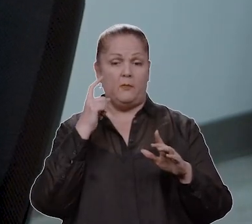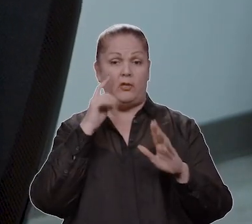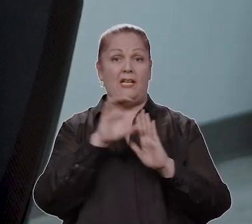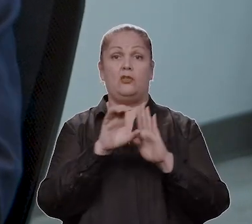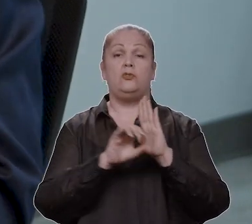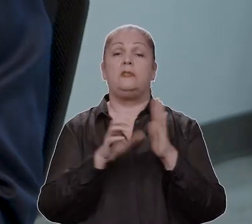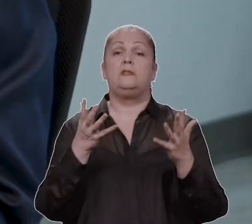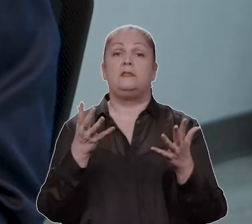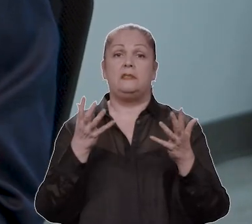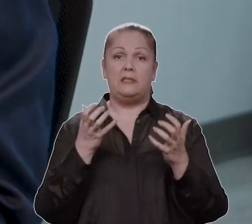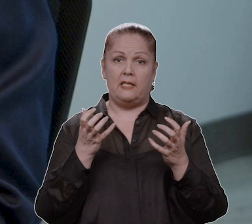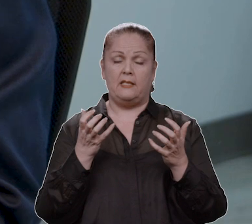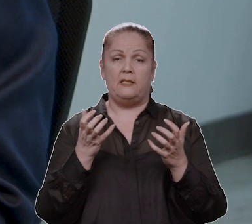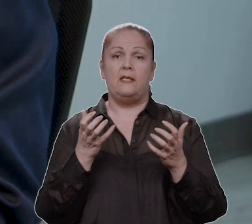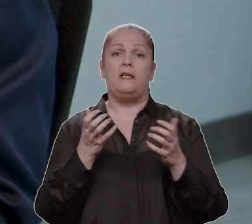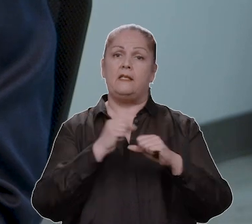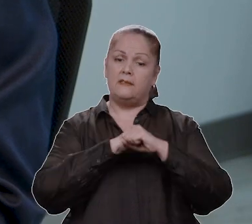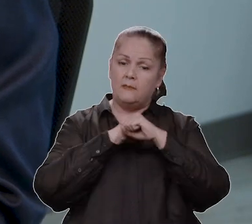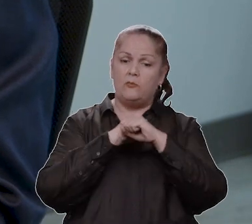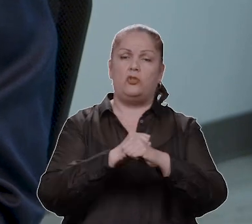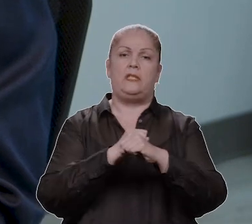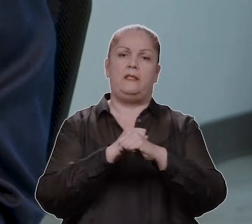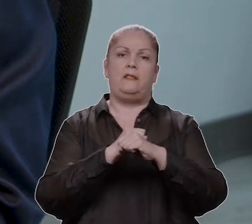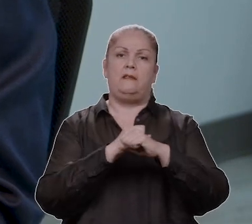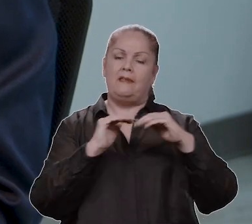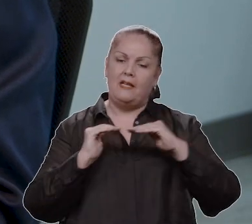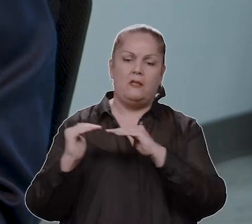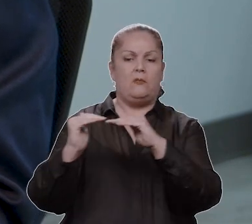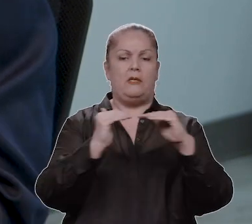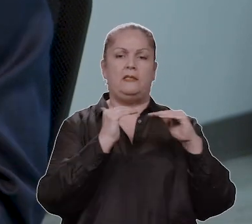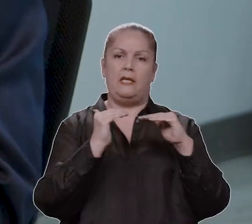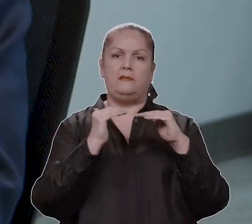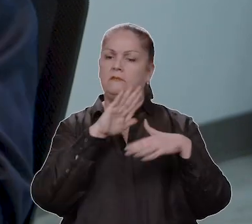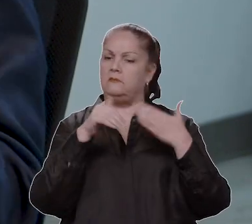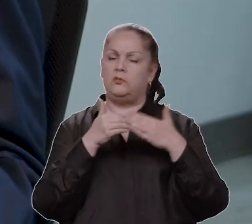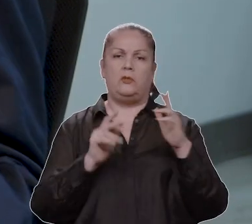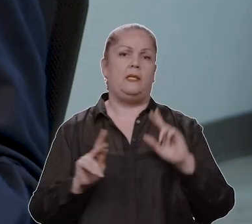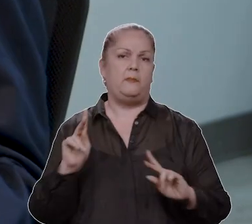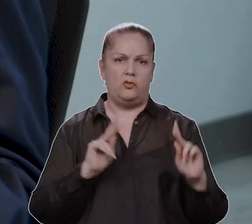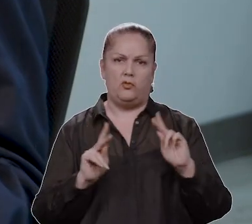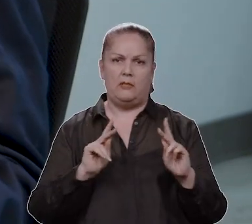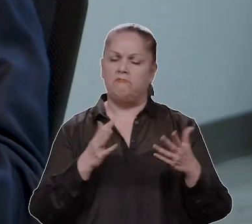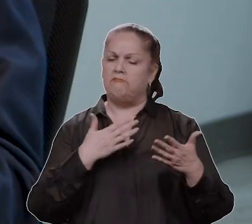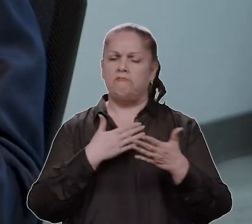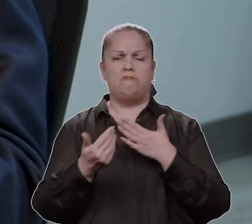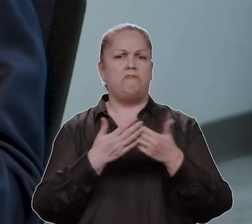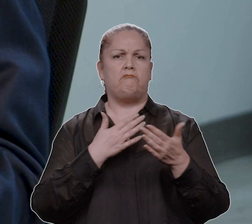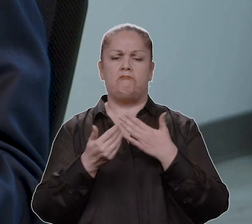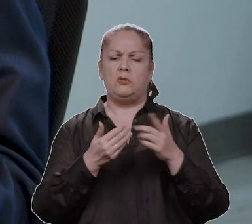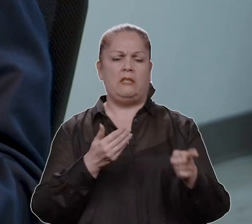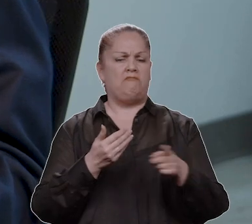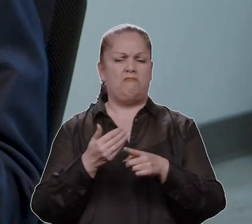la Constitución procura es que se proteja la igualdad entre todas las personas, independientemente pues,